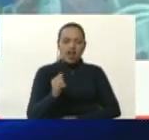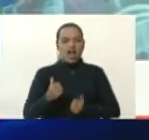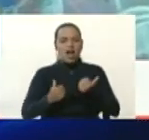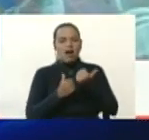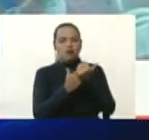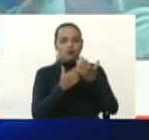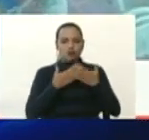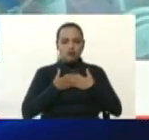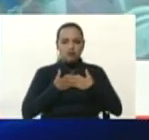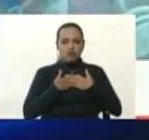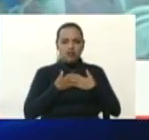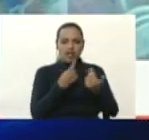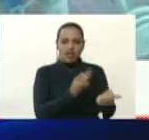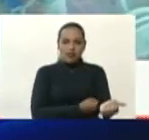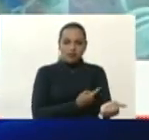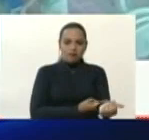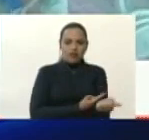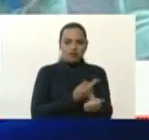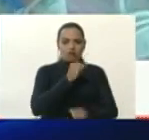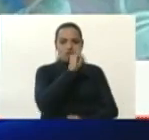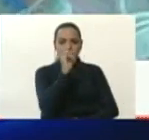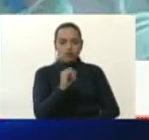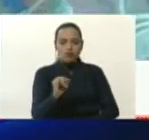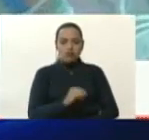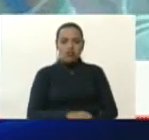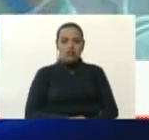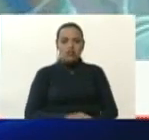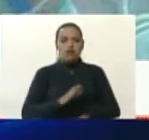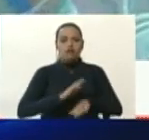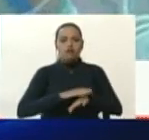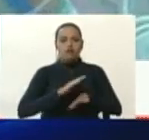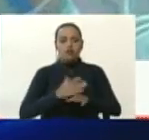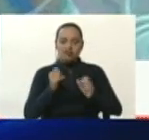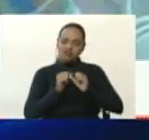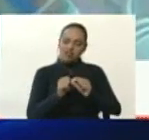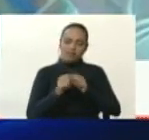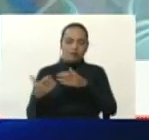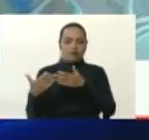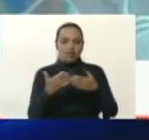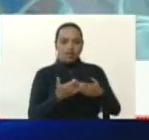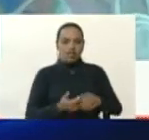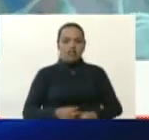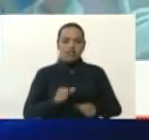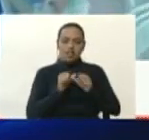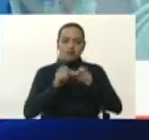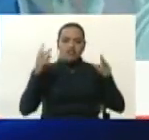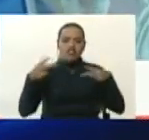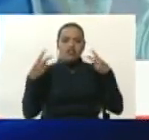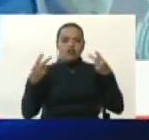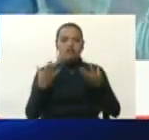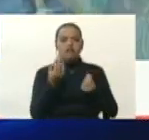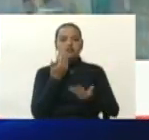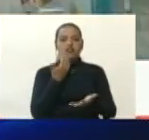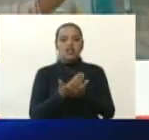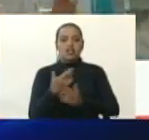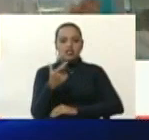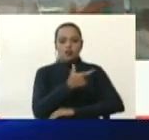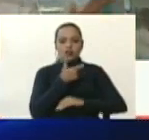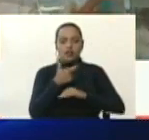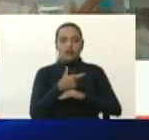hermanos zulianos y hermanas zulianas, porque seguimos en batalla y seguimos en victoria. Muchas gracias,